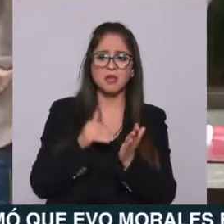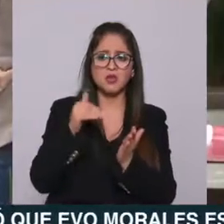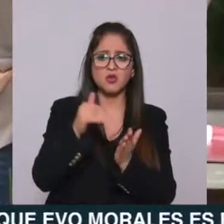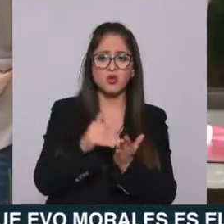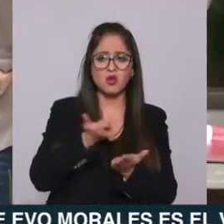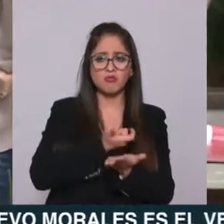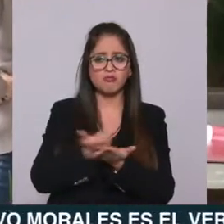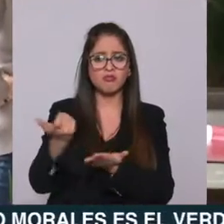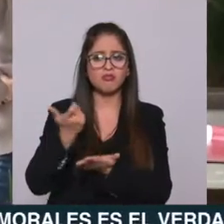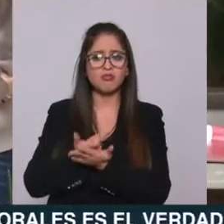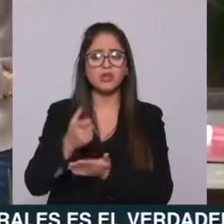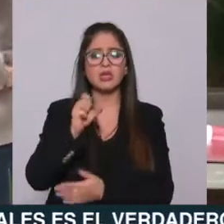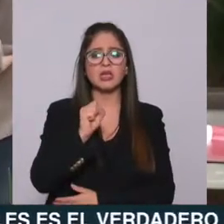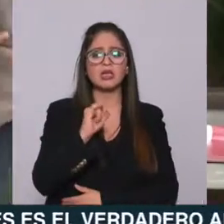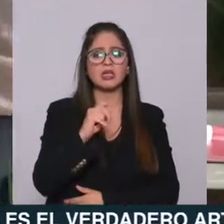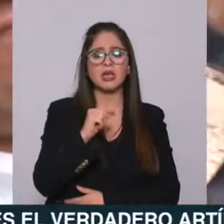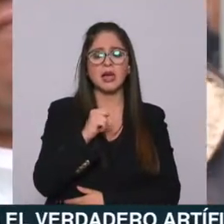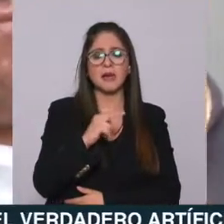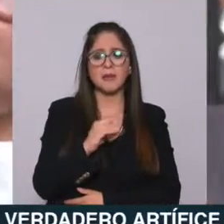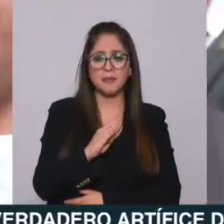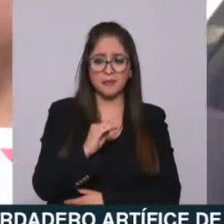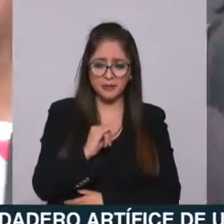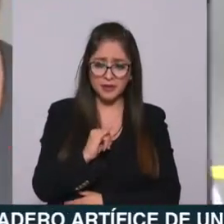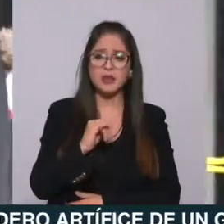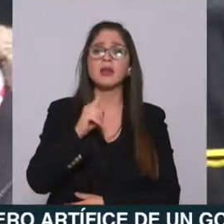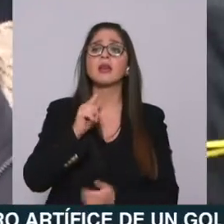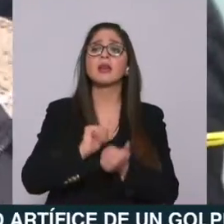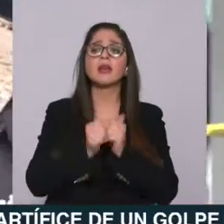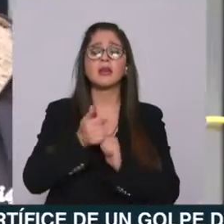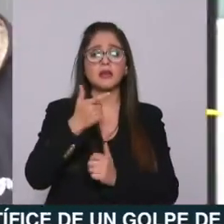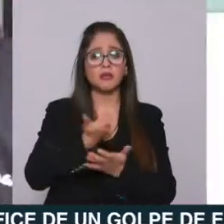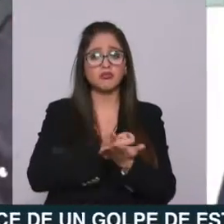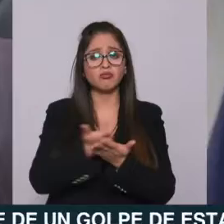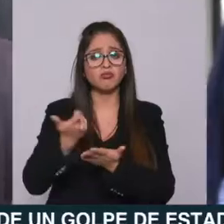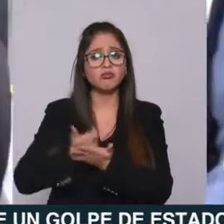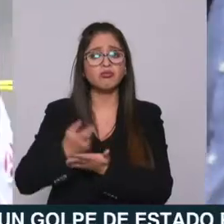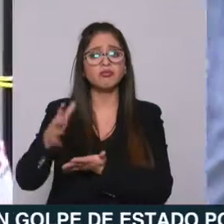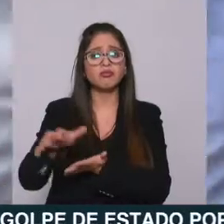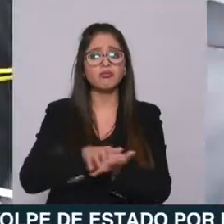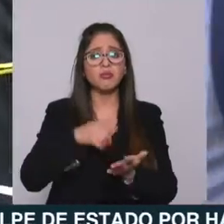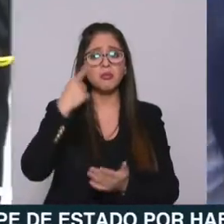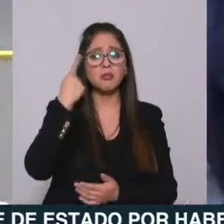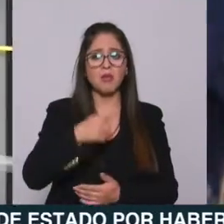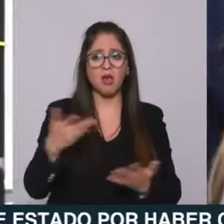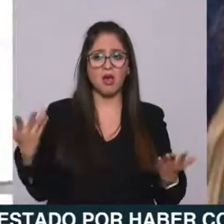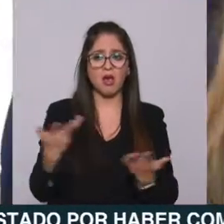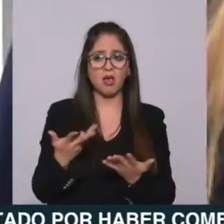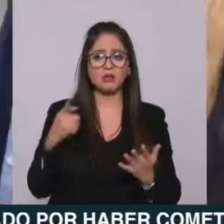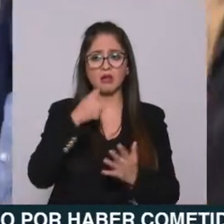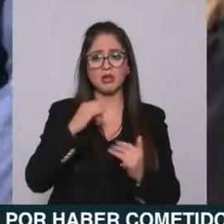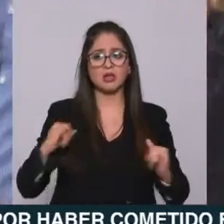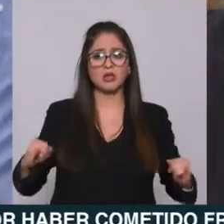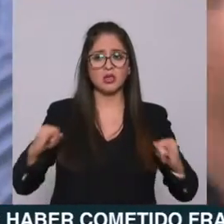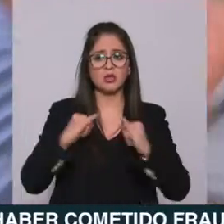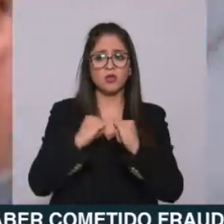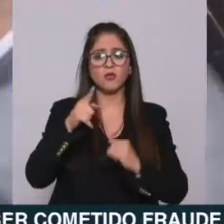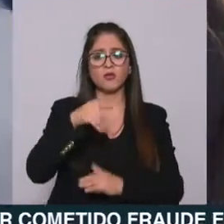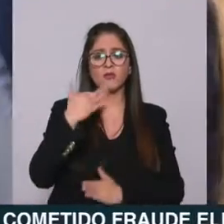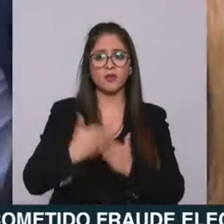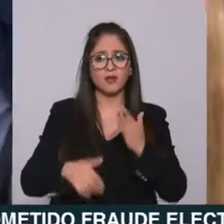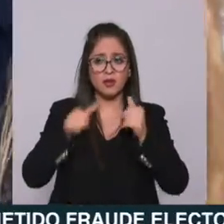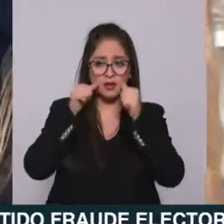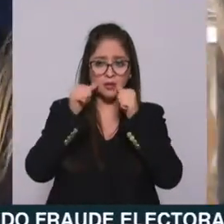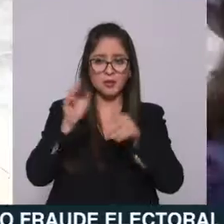se destinarán al INSABI, pues dicen que parte de ese recurso se ocupará para la operación del instituto y no para beneficio de